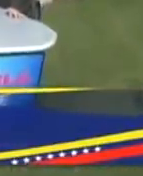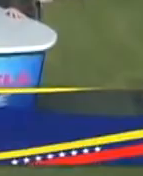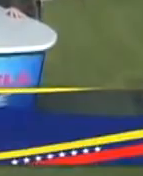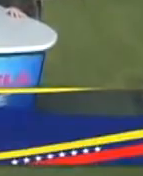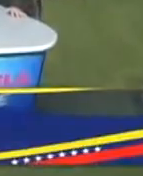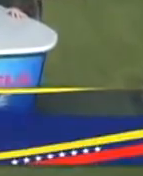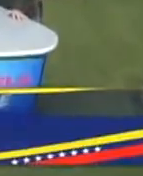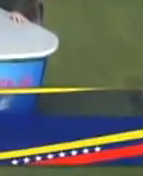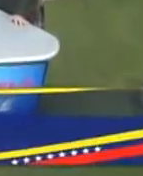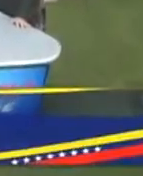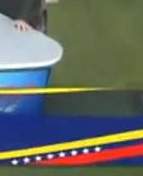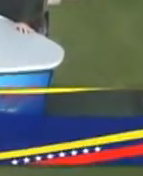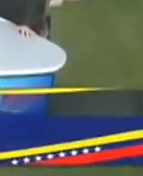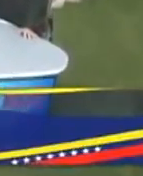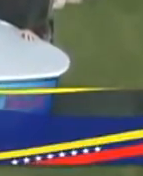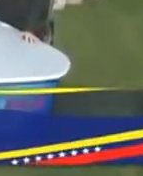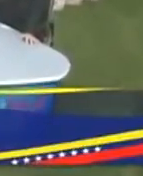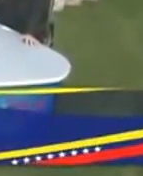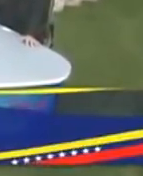sociales